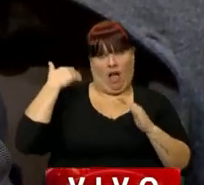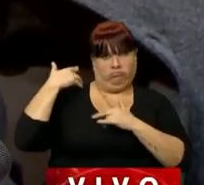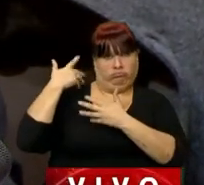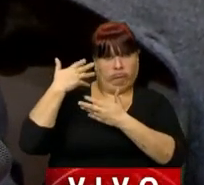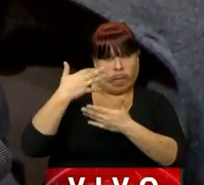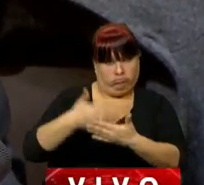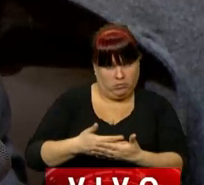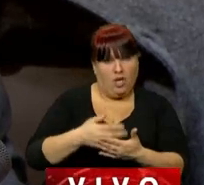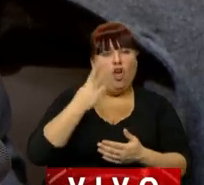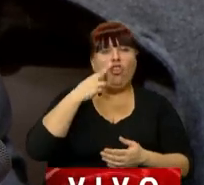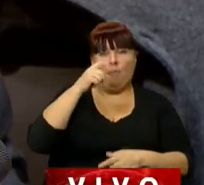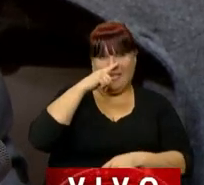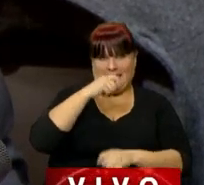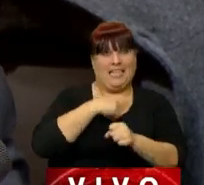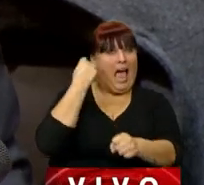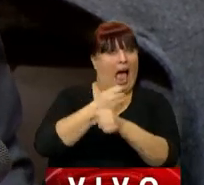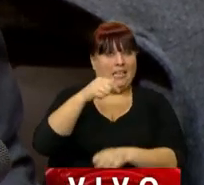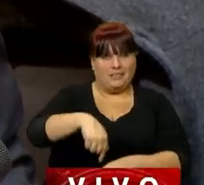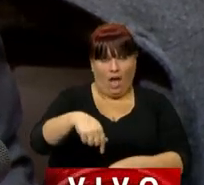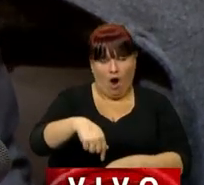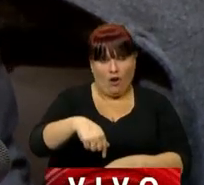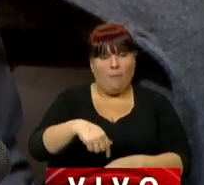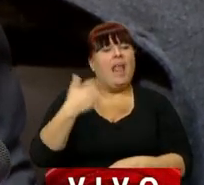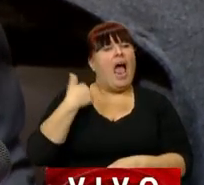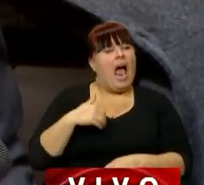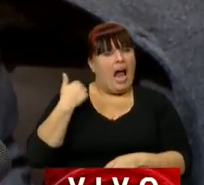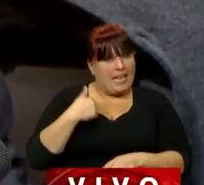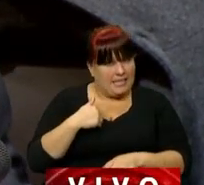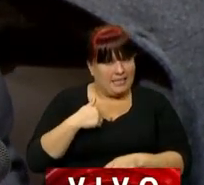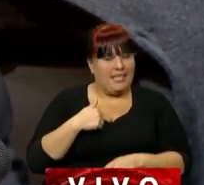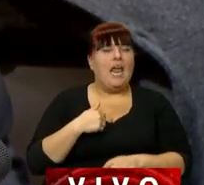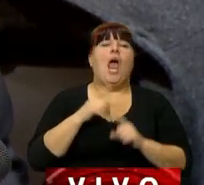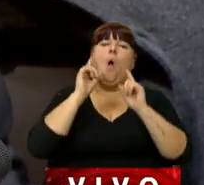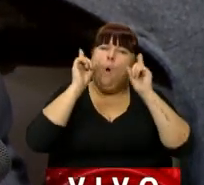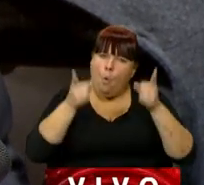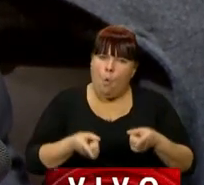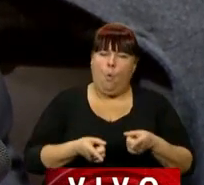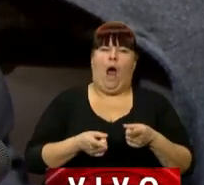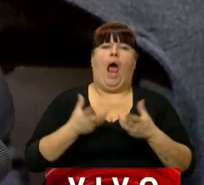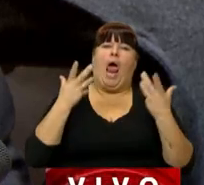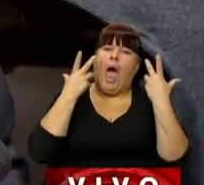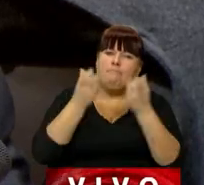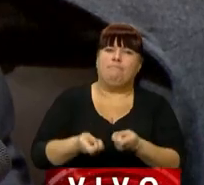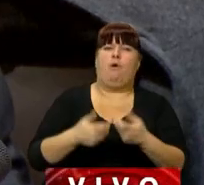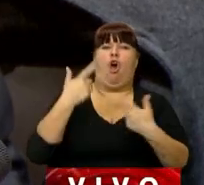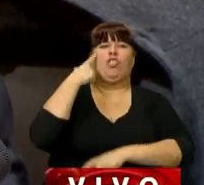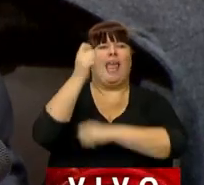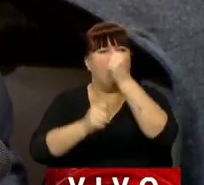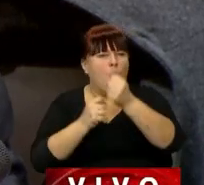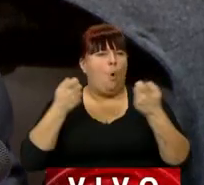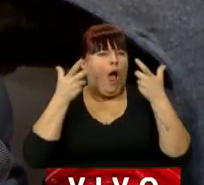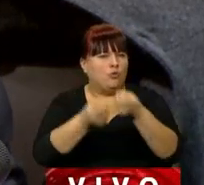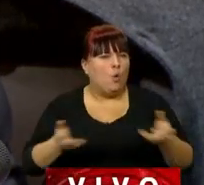transcurrido desde 2007 hasta el día de hoy, Argentina, aún a pesar de todo el apoyo que se le ha dado a la